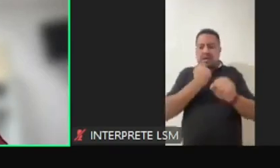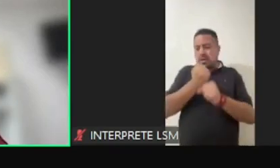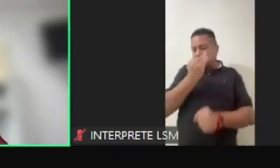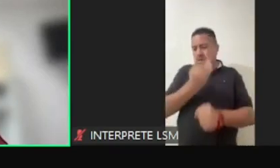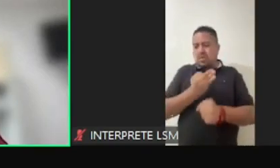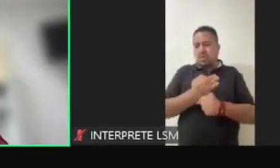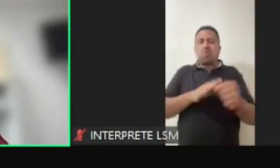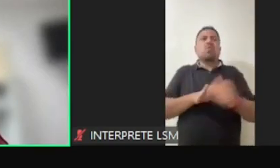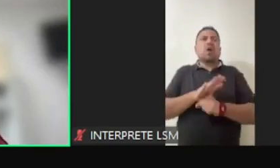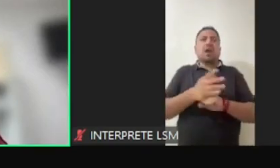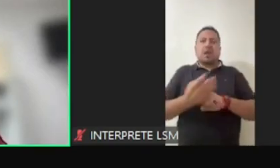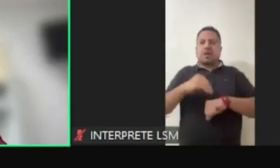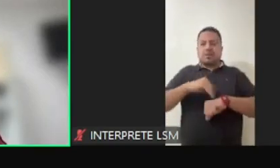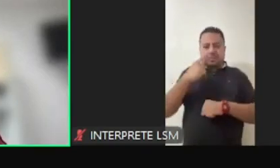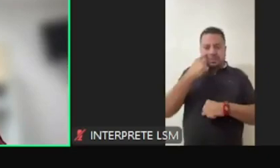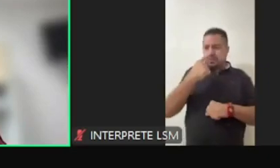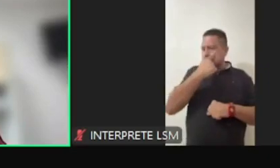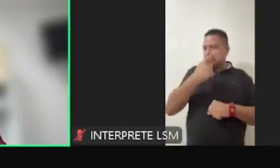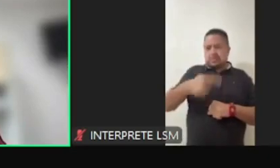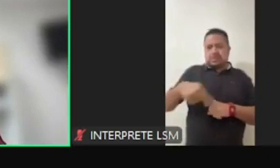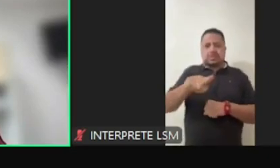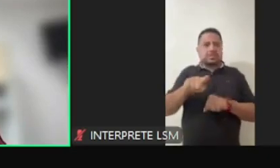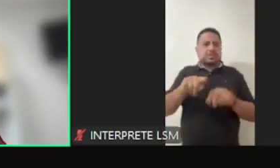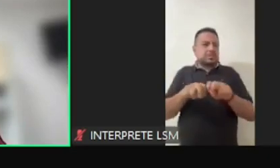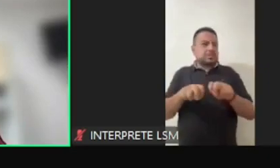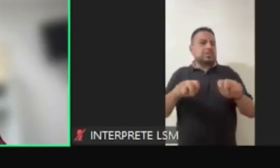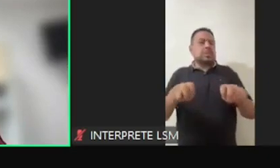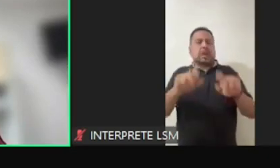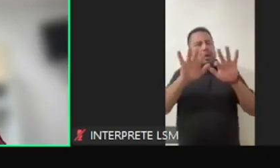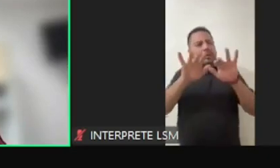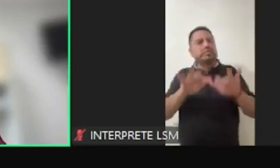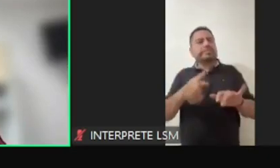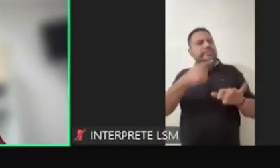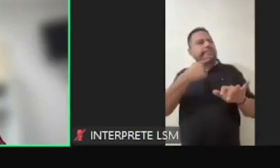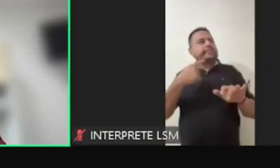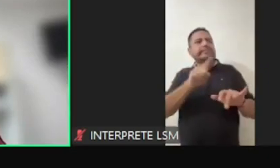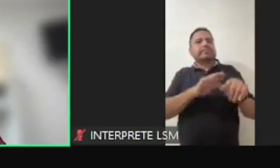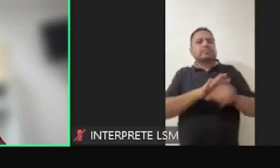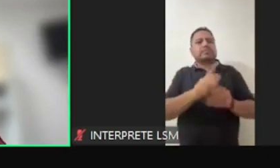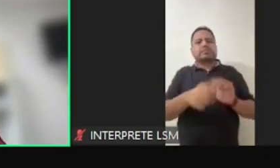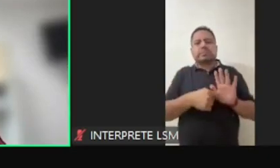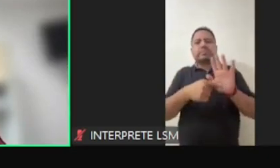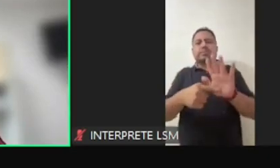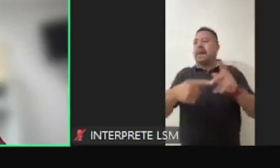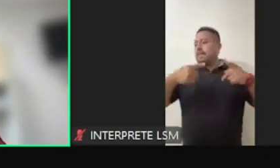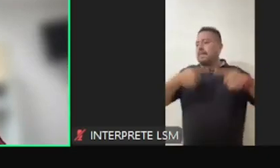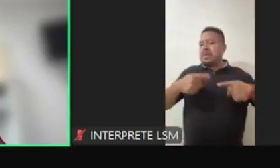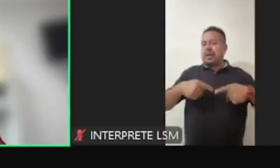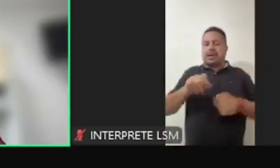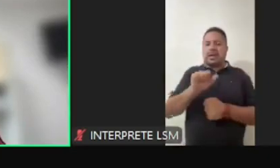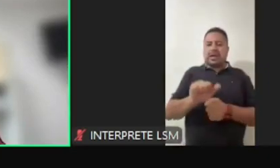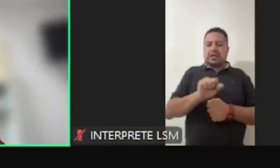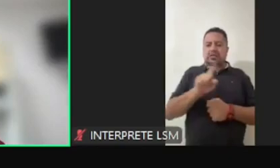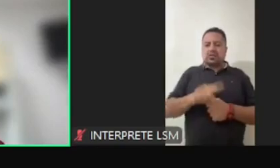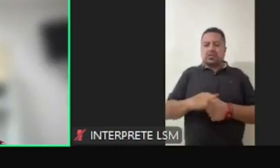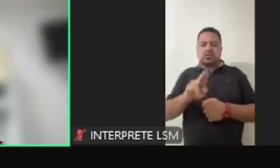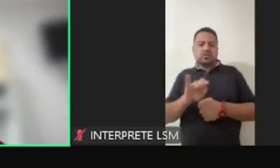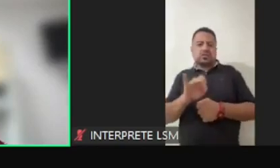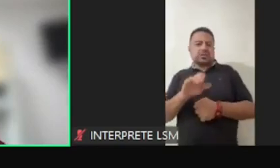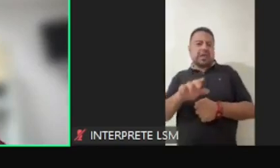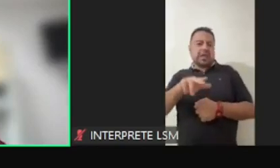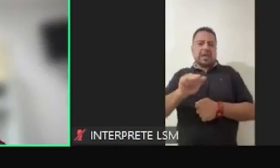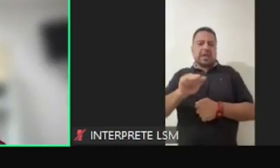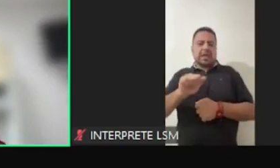el cual se somete a consideración de este pleno el escrito de impugnación fue presentado por la ciudadana sucena la torre Martínez y los